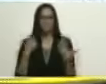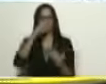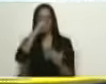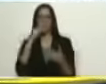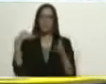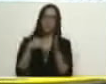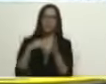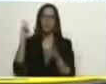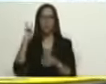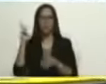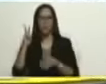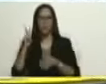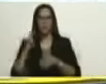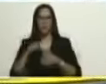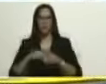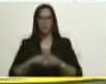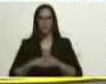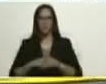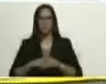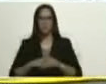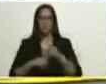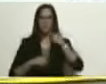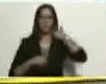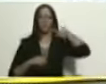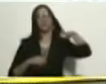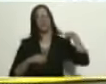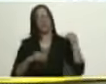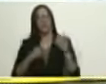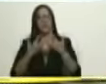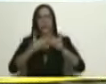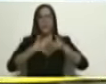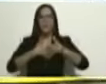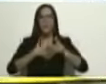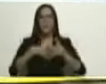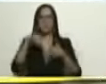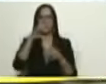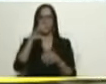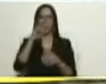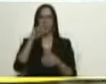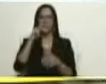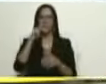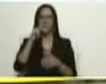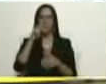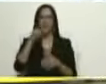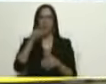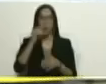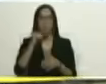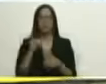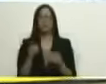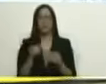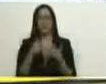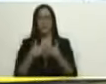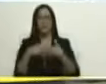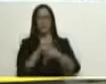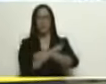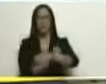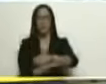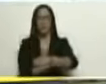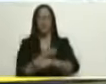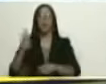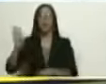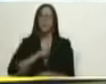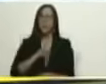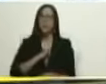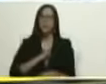Venezuela. La empresa Citgo que es una empresa muy poderosa, propiedad del